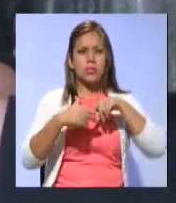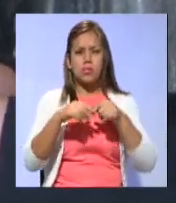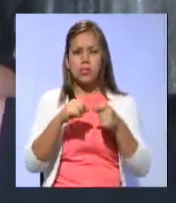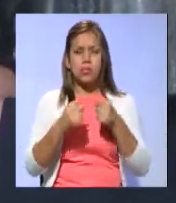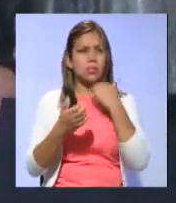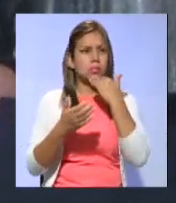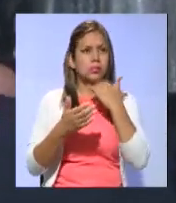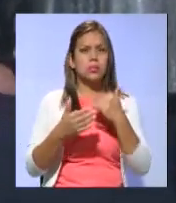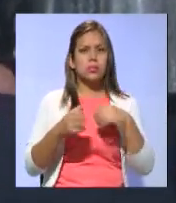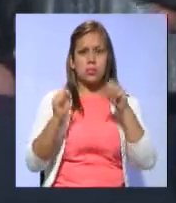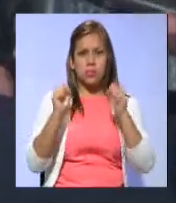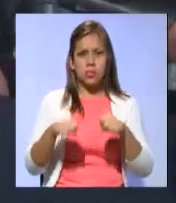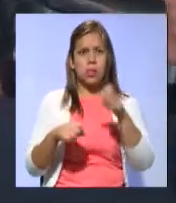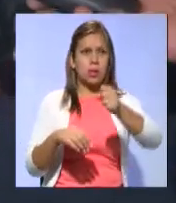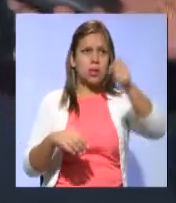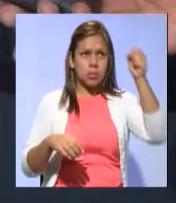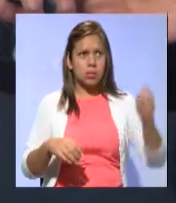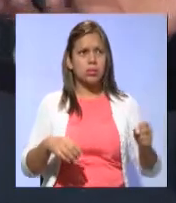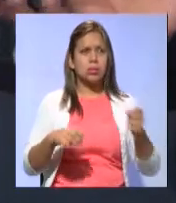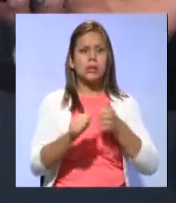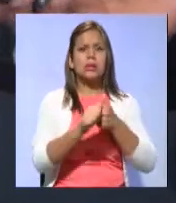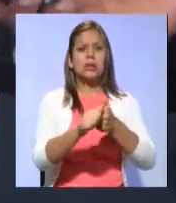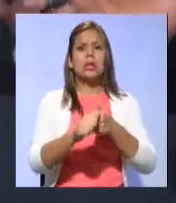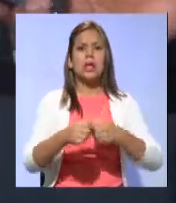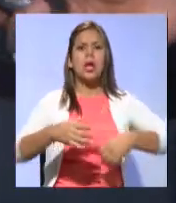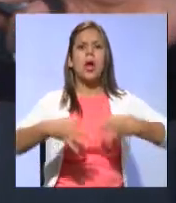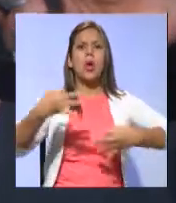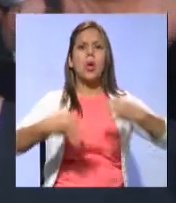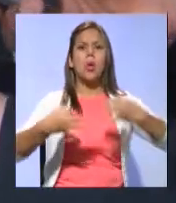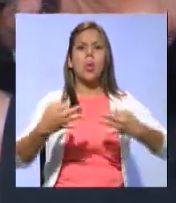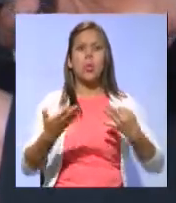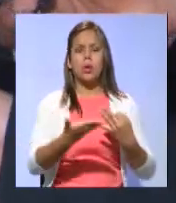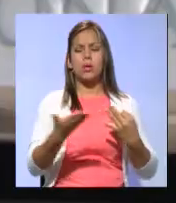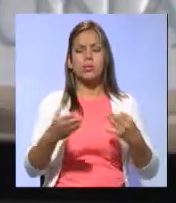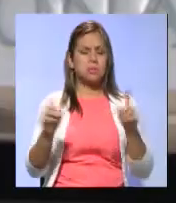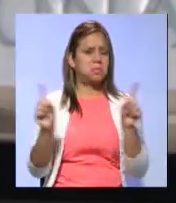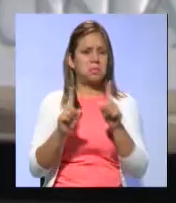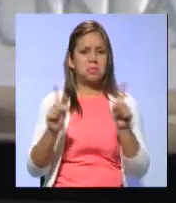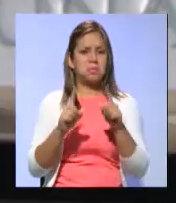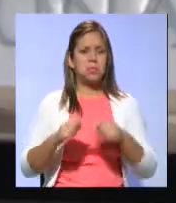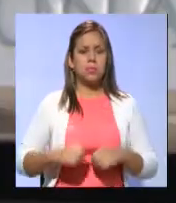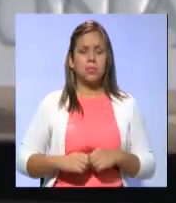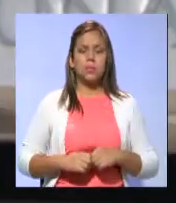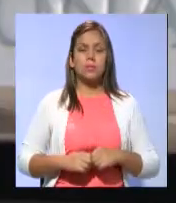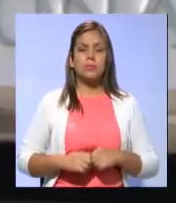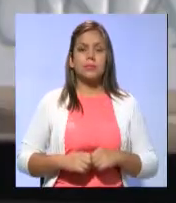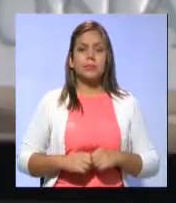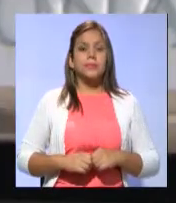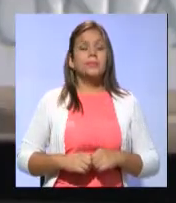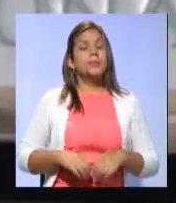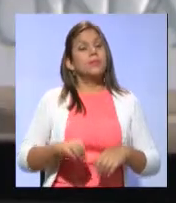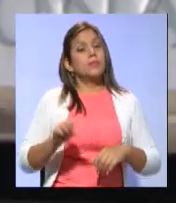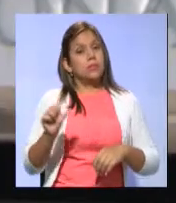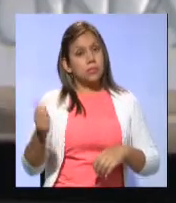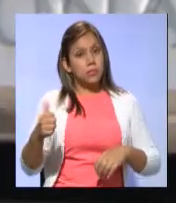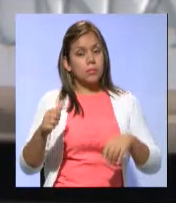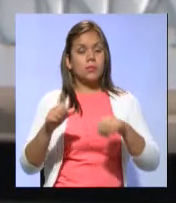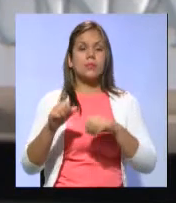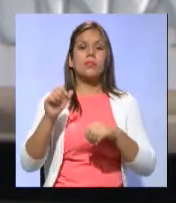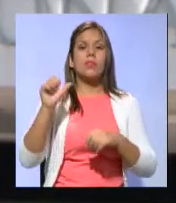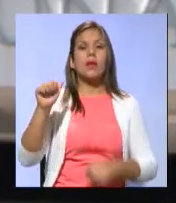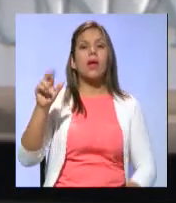se le deba seguir juicio político al vicepresidente de la República. De su lado, Vilma Andrade, de la